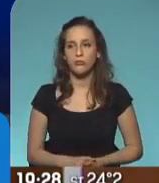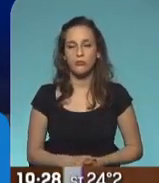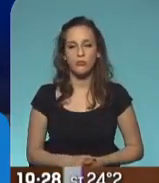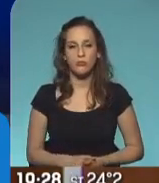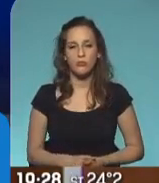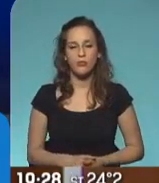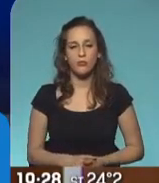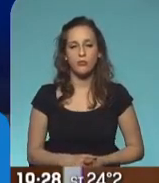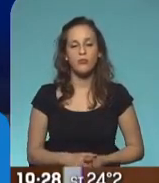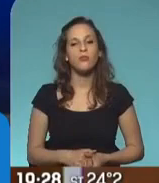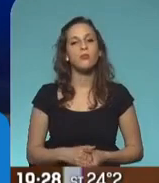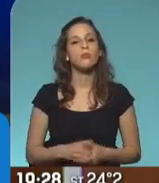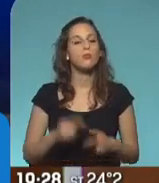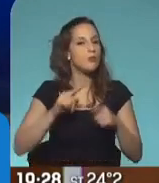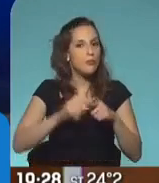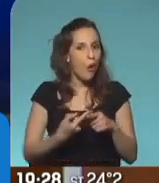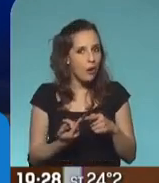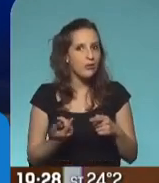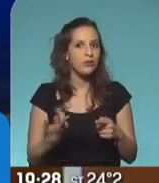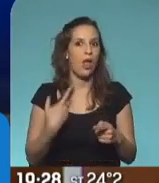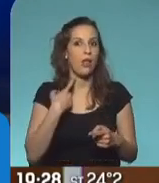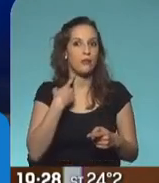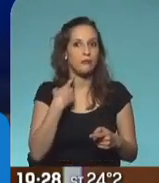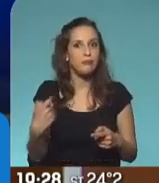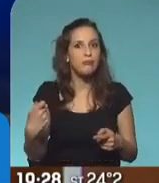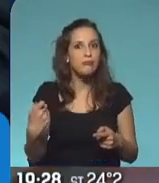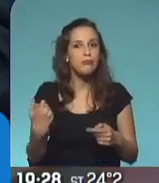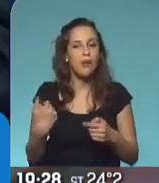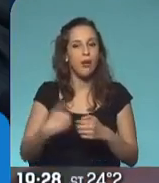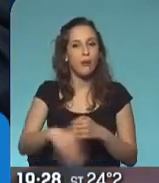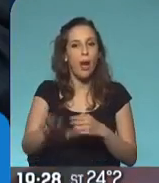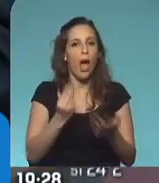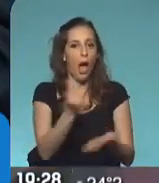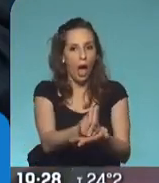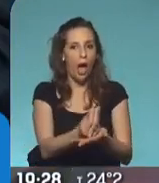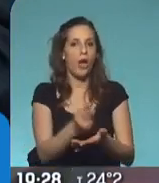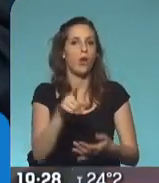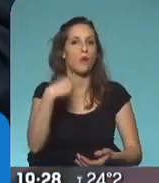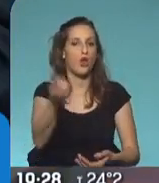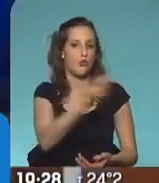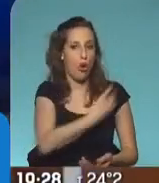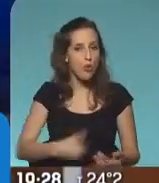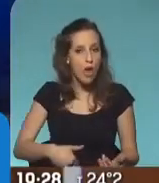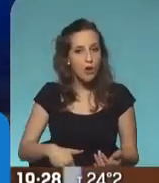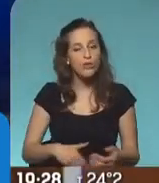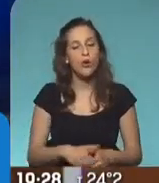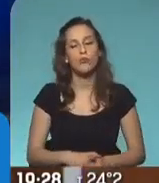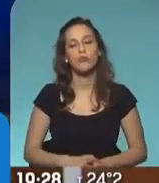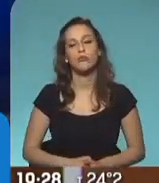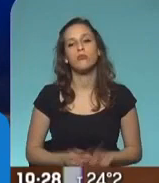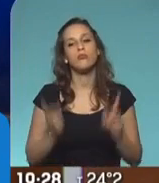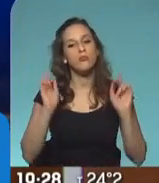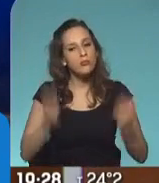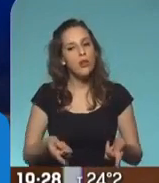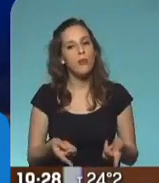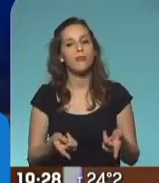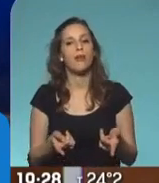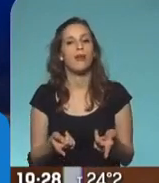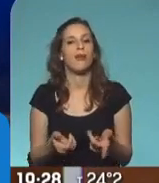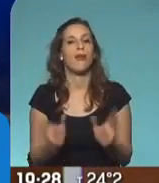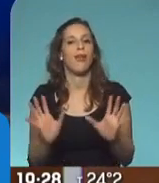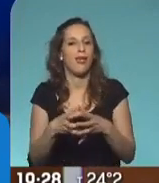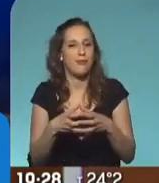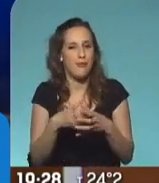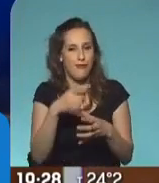líderes políticos españoles que asumirán casi sin lugar a dudas el próximo gobierno en España, con el equipo de Alberto Fernández, y esto